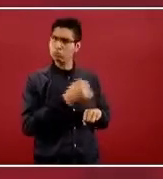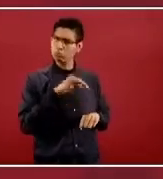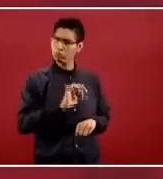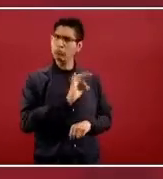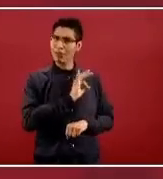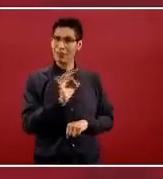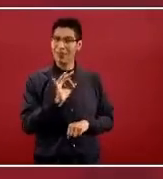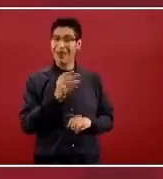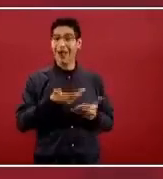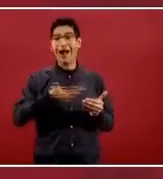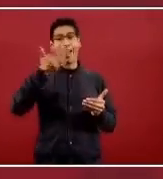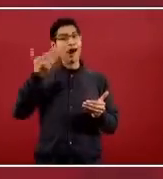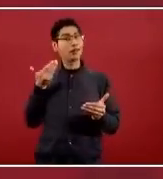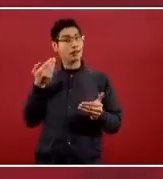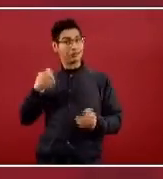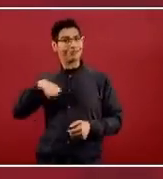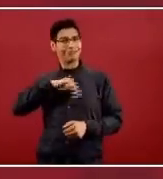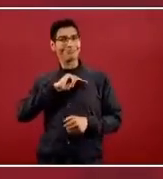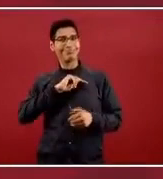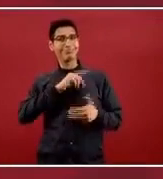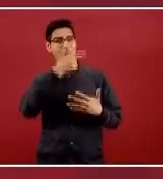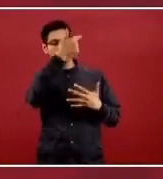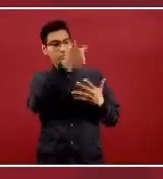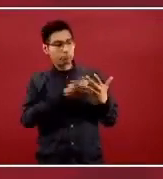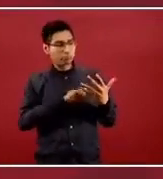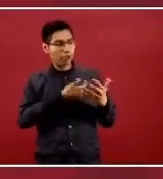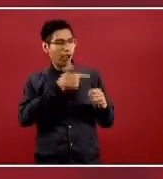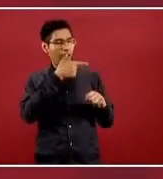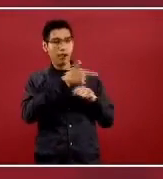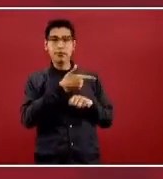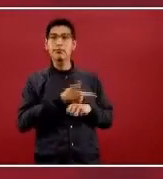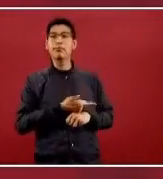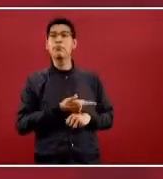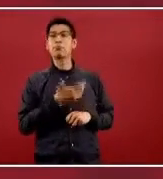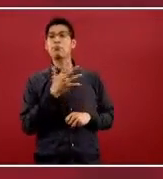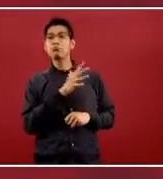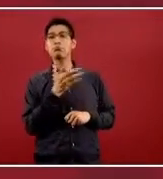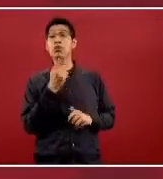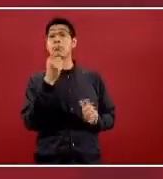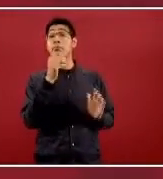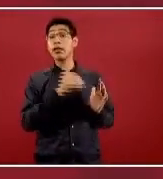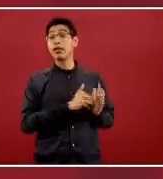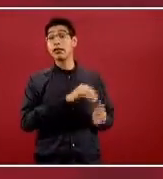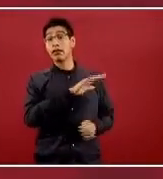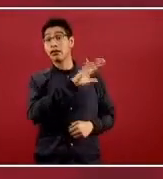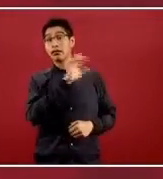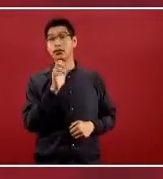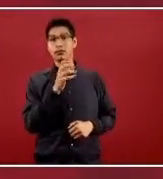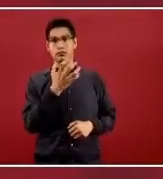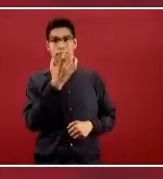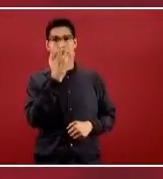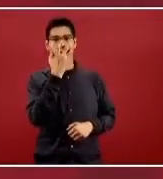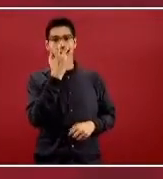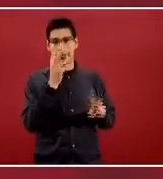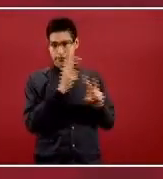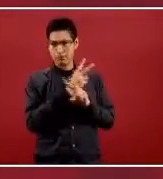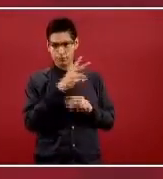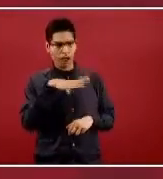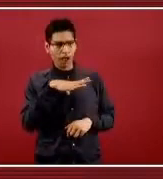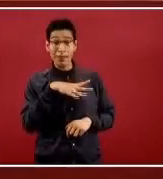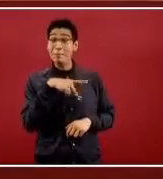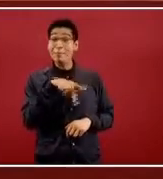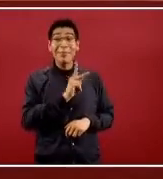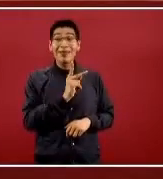en el censo que empezamos a preparar desde enero, identificados más de 1,500 ventiladores en existencia, pero que no